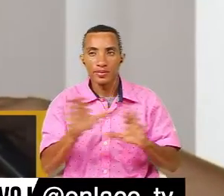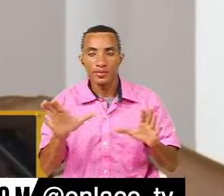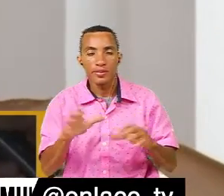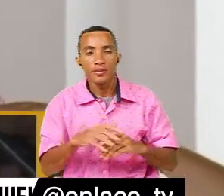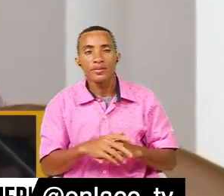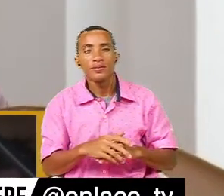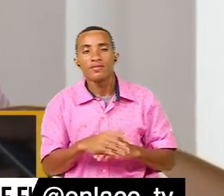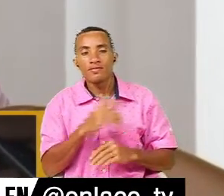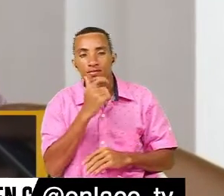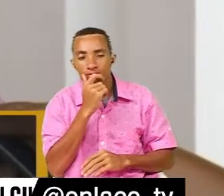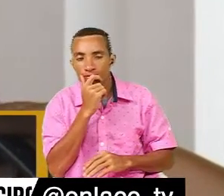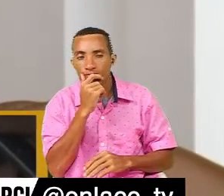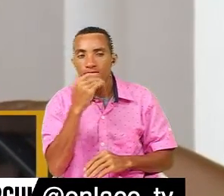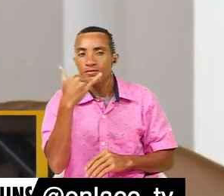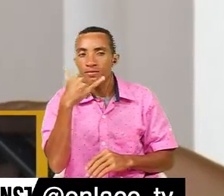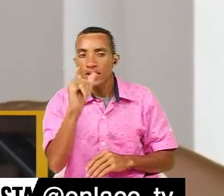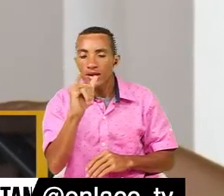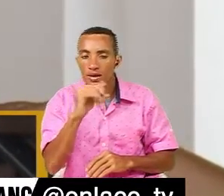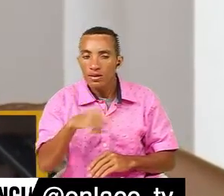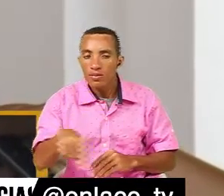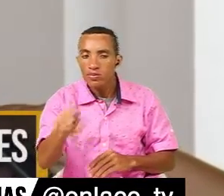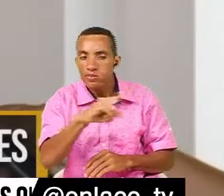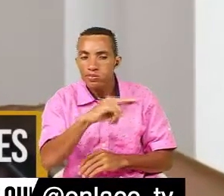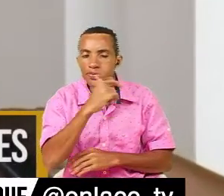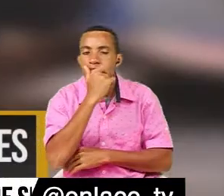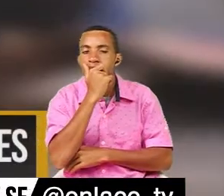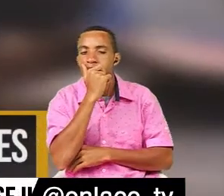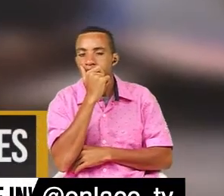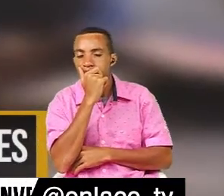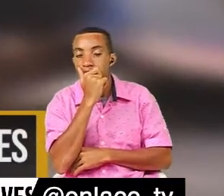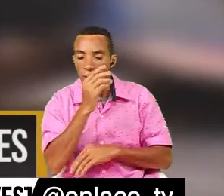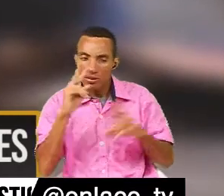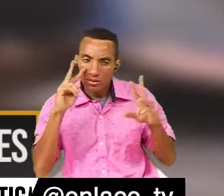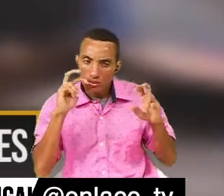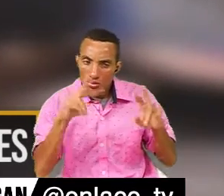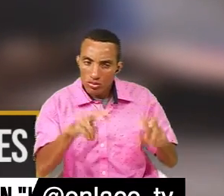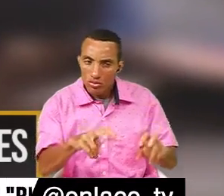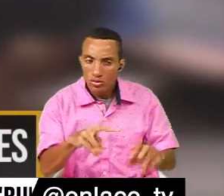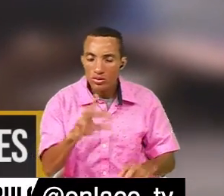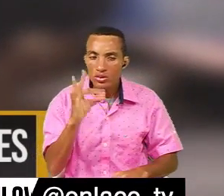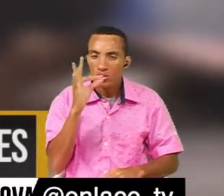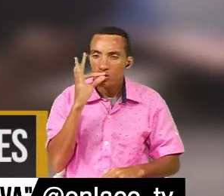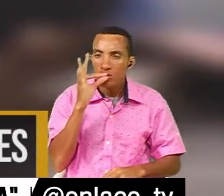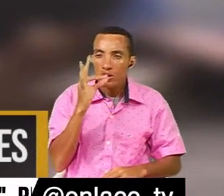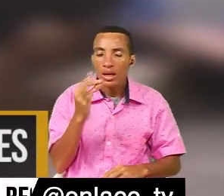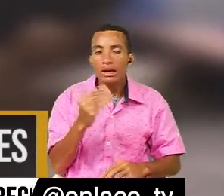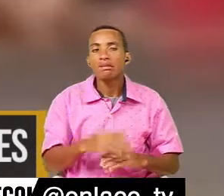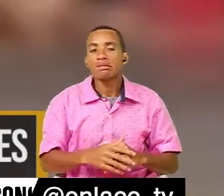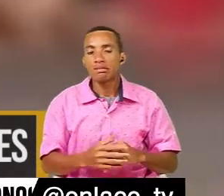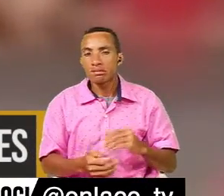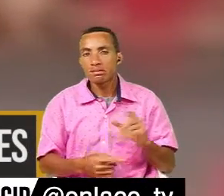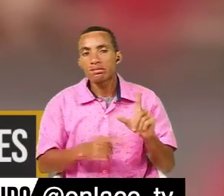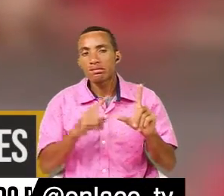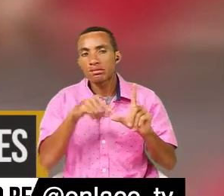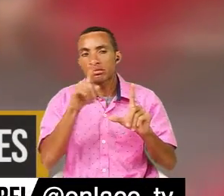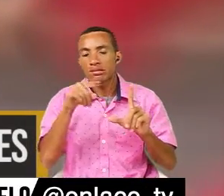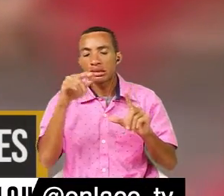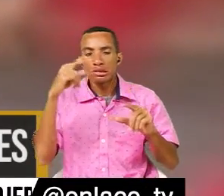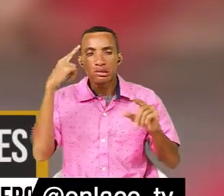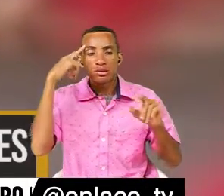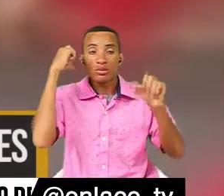diagnóstico sobre el estado del consumo de sustancias psicoactivas, que arroja unos datos preocupantes,